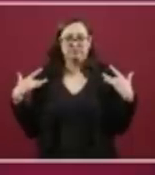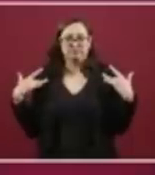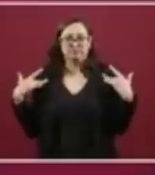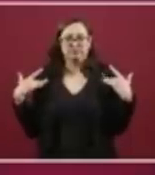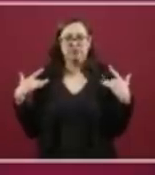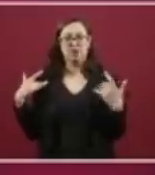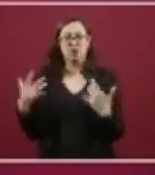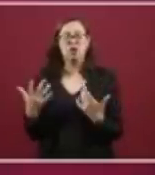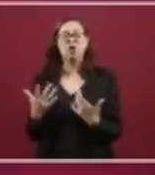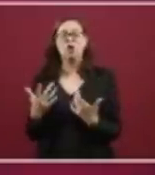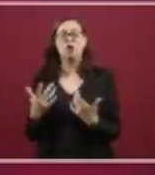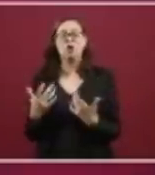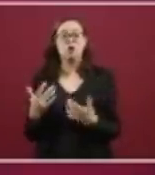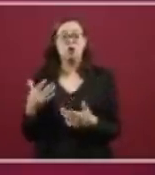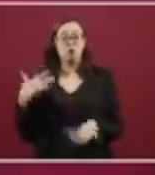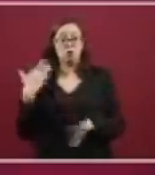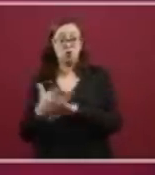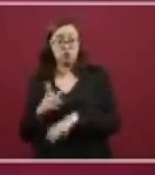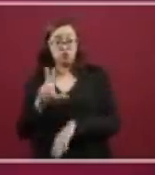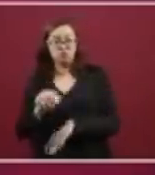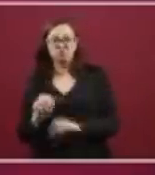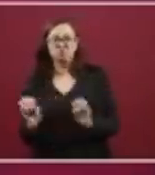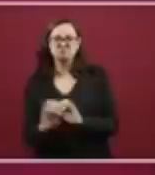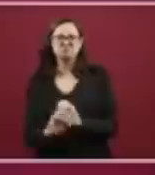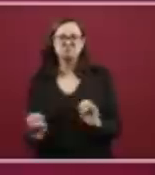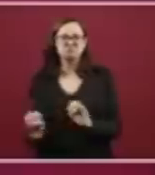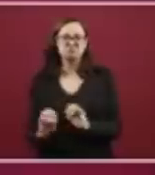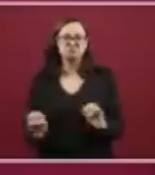y 0 en contra.